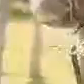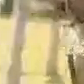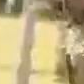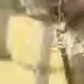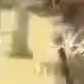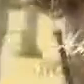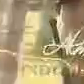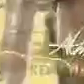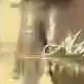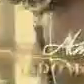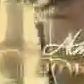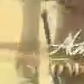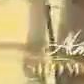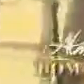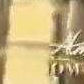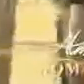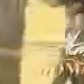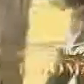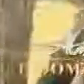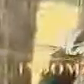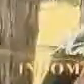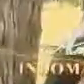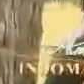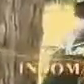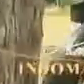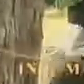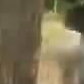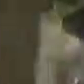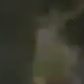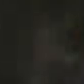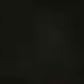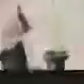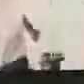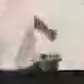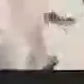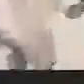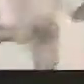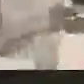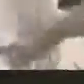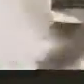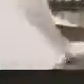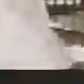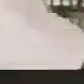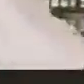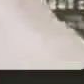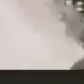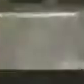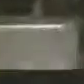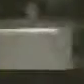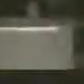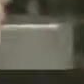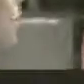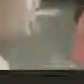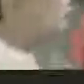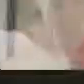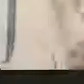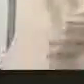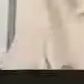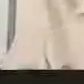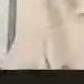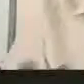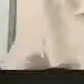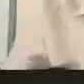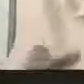Alma Indomable, 9 de la noche, por Extra TV. ¿Cómo estás? ¿Todo bien? Pura vida. ¿Qué va a almorzar hoy? Regálame